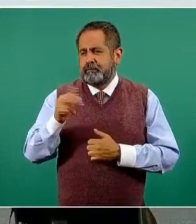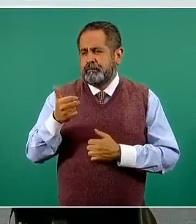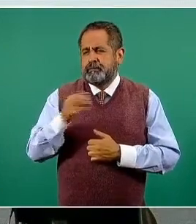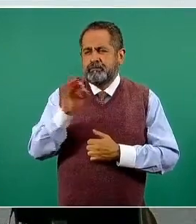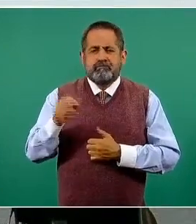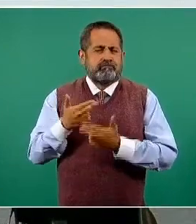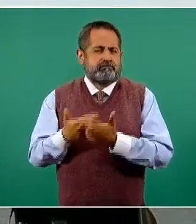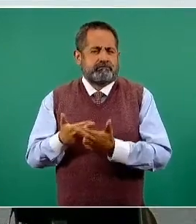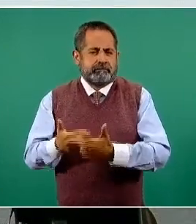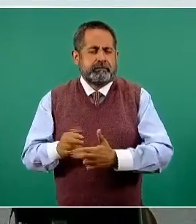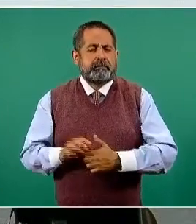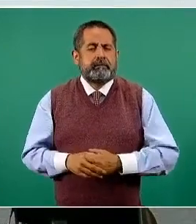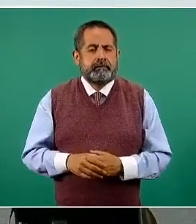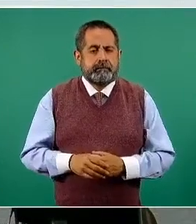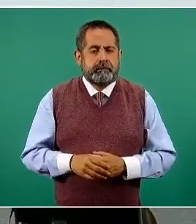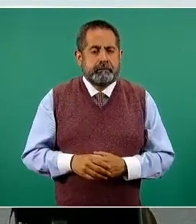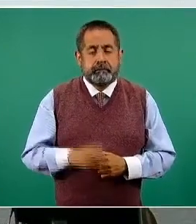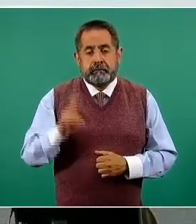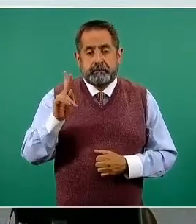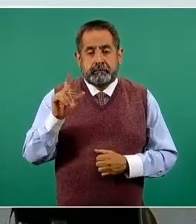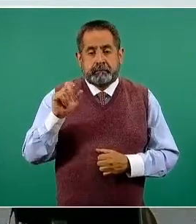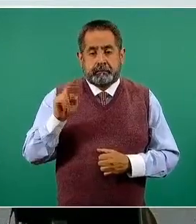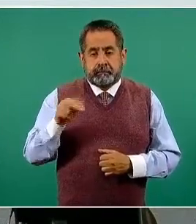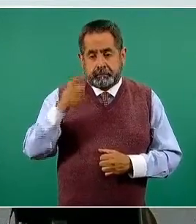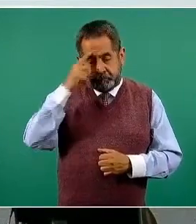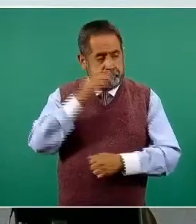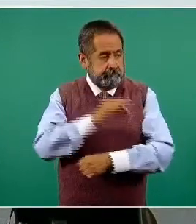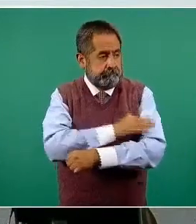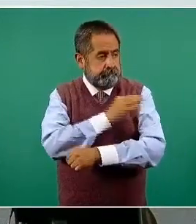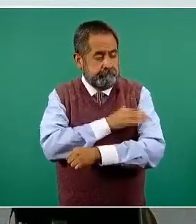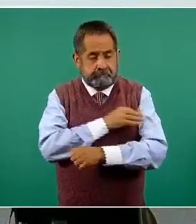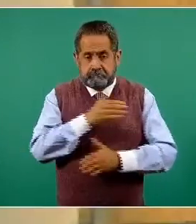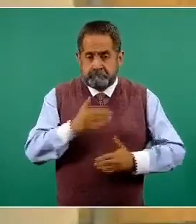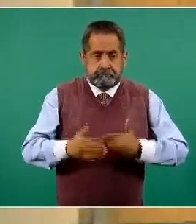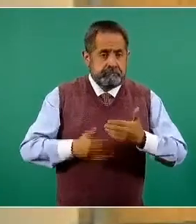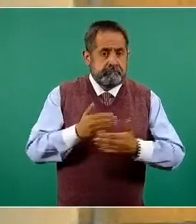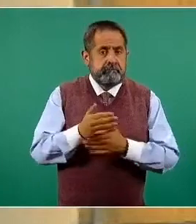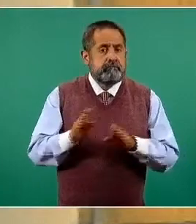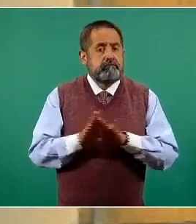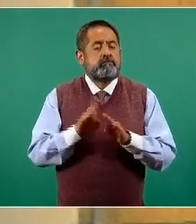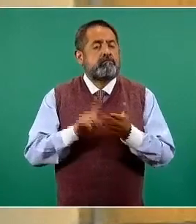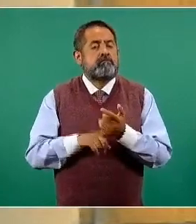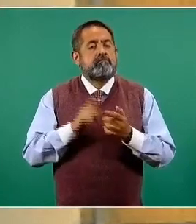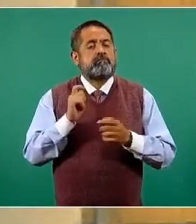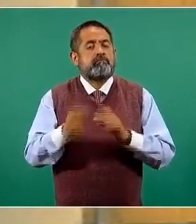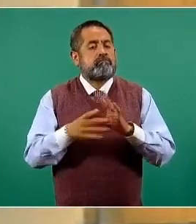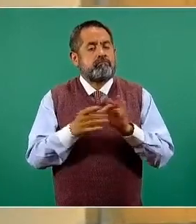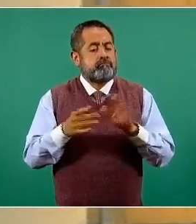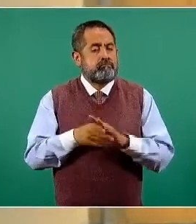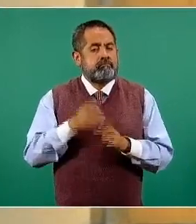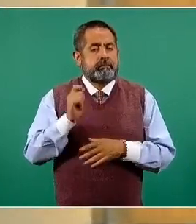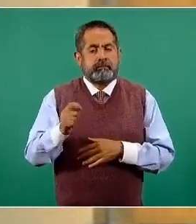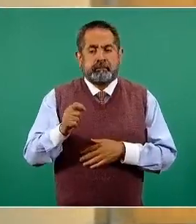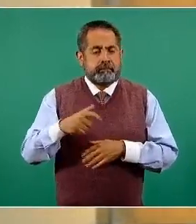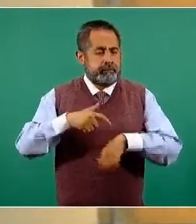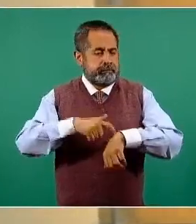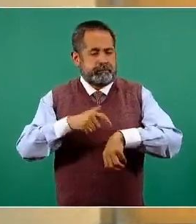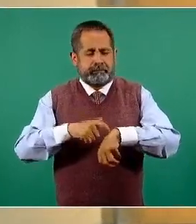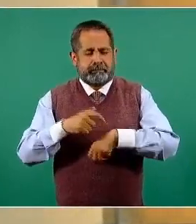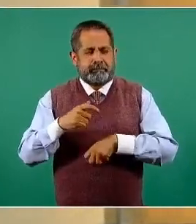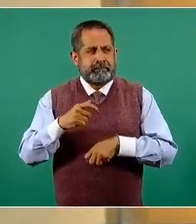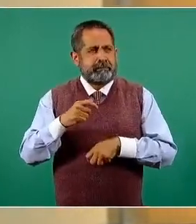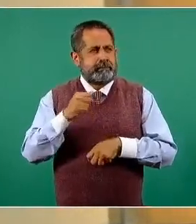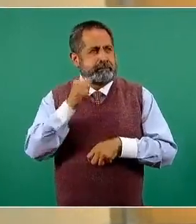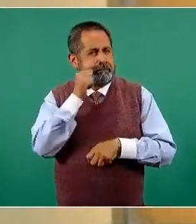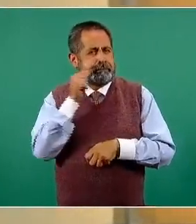La Estrategia Nacional de Vacunación va avanzando. Las dosis aplicadas que se reportan al corte de las 21 horas